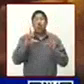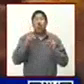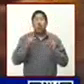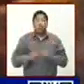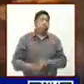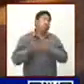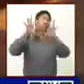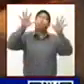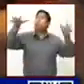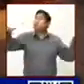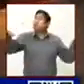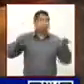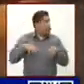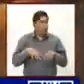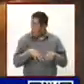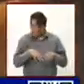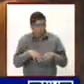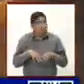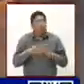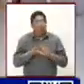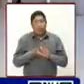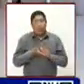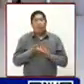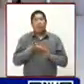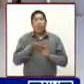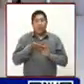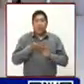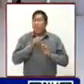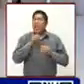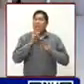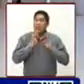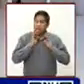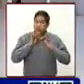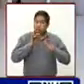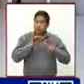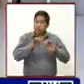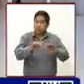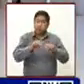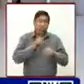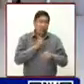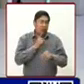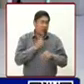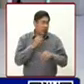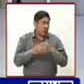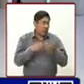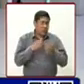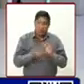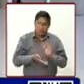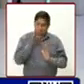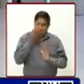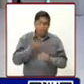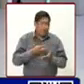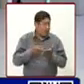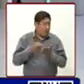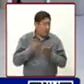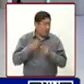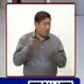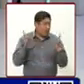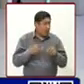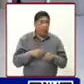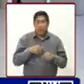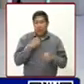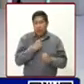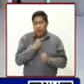revance sino que era Claro que hay incremento en el caudal posiblemente Si siguen las lluvias va a seguir aumentando Este caudal evidentemente pero bien